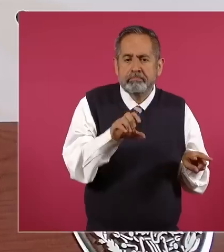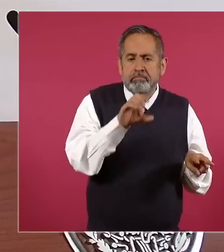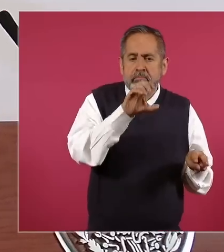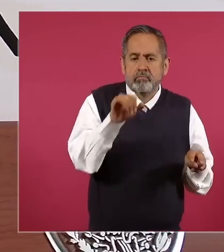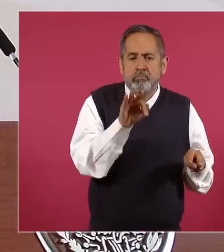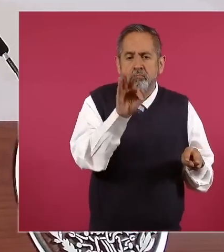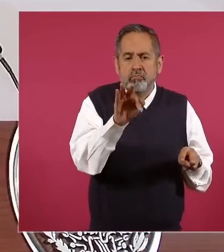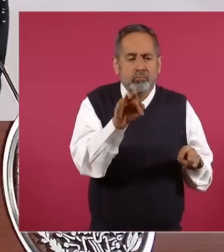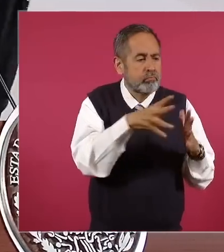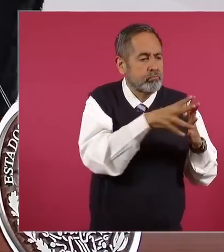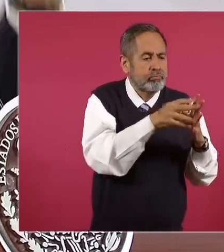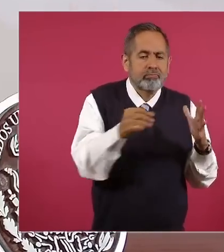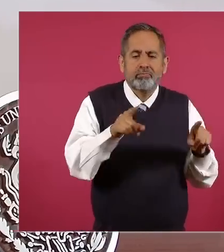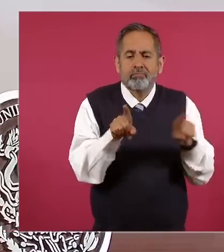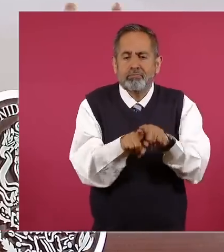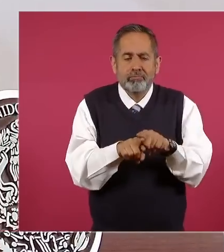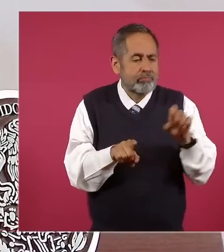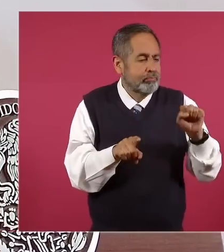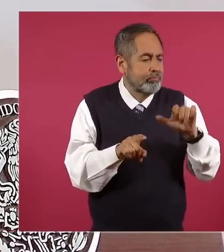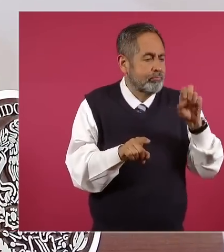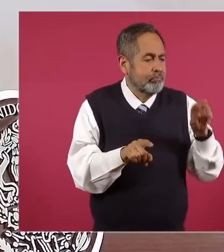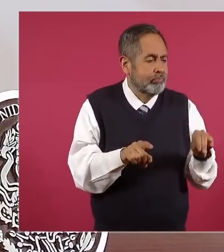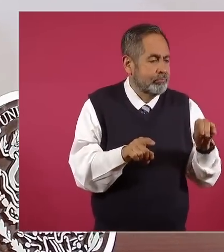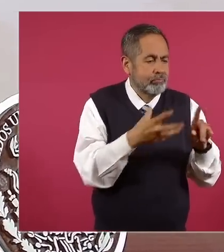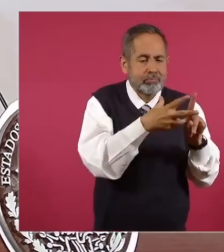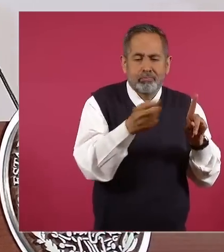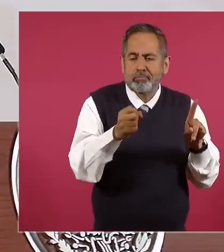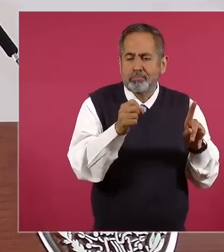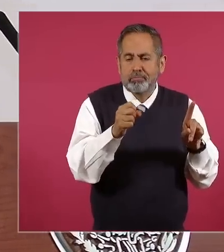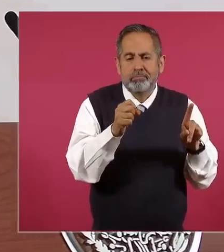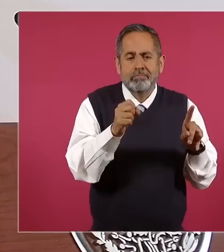Judicatura a imagen y a semejanza